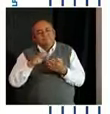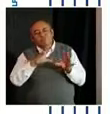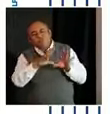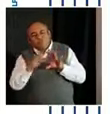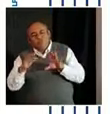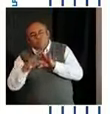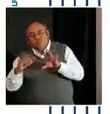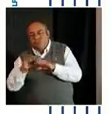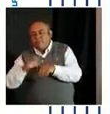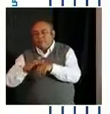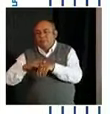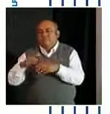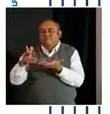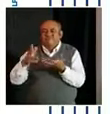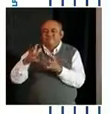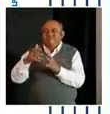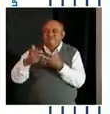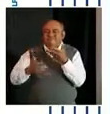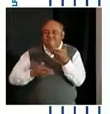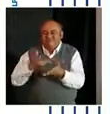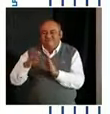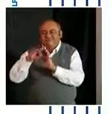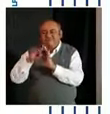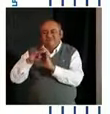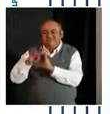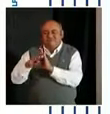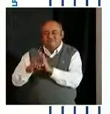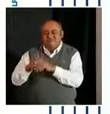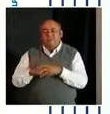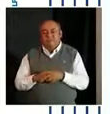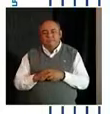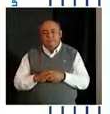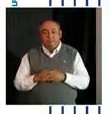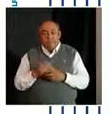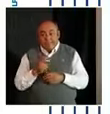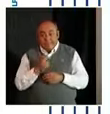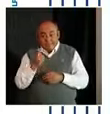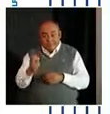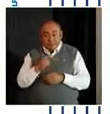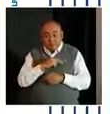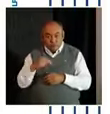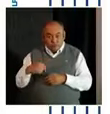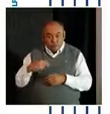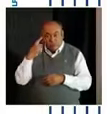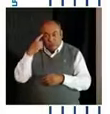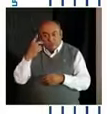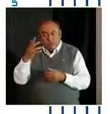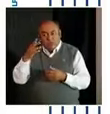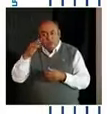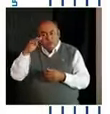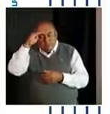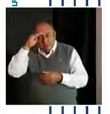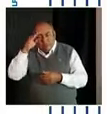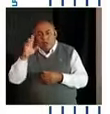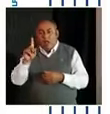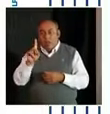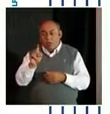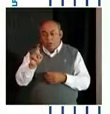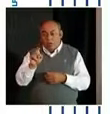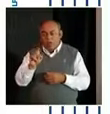no presenta estas puntas porque, digamos, nosotros nos preparamos precisamente para que los sábados los tanques tengan bastante